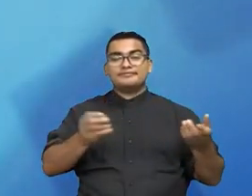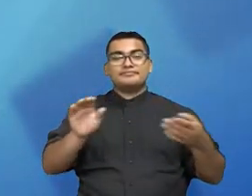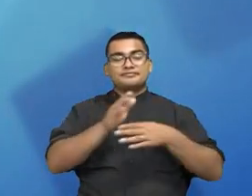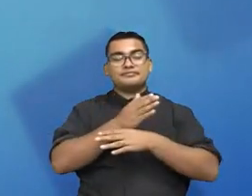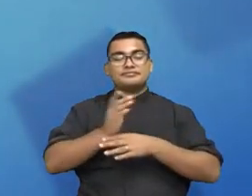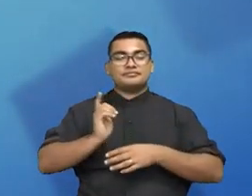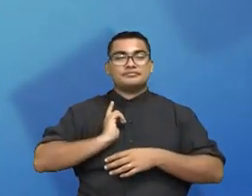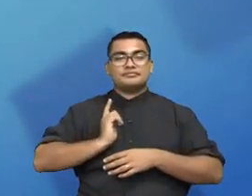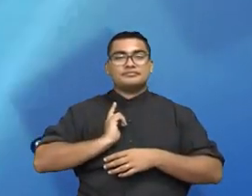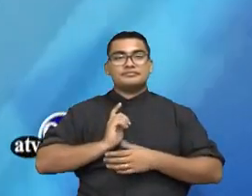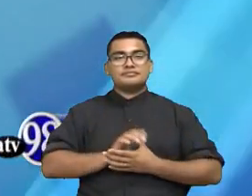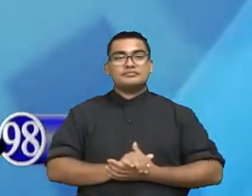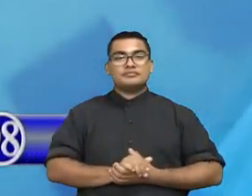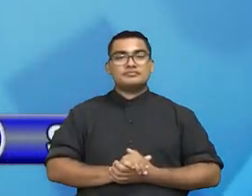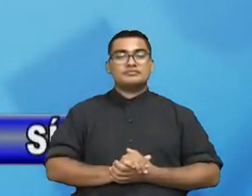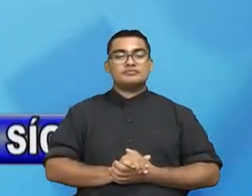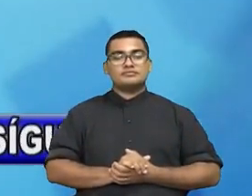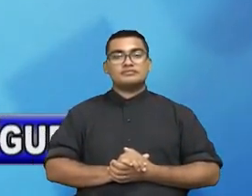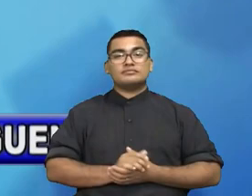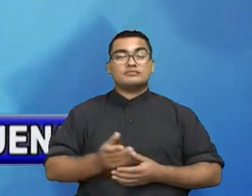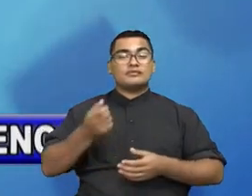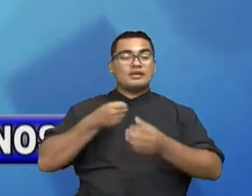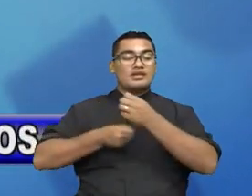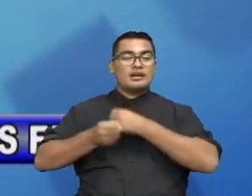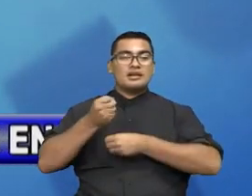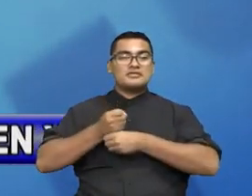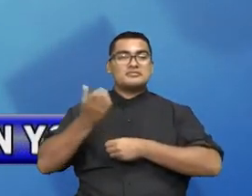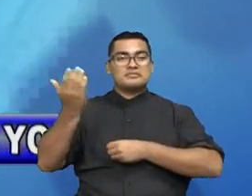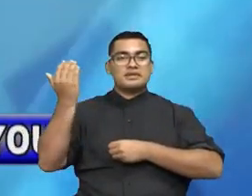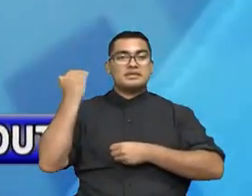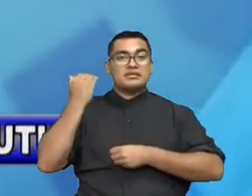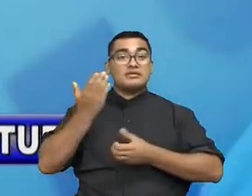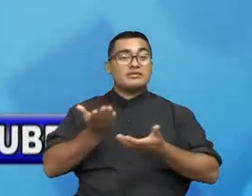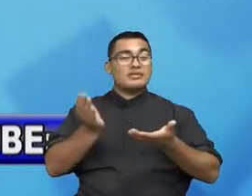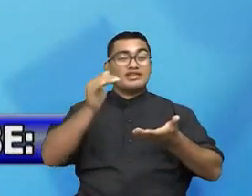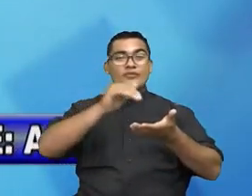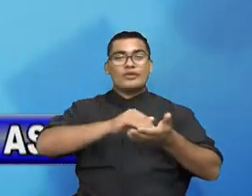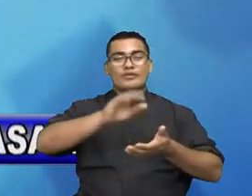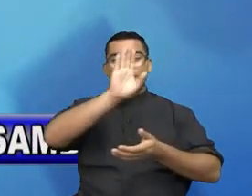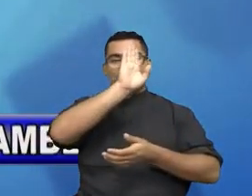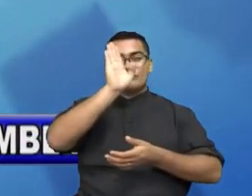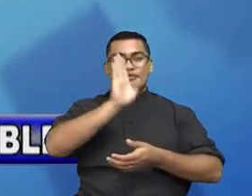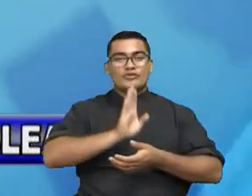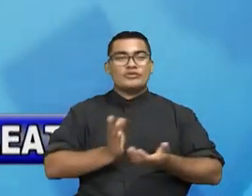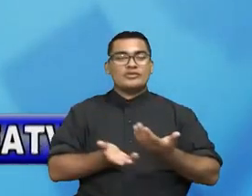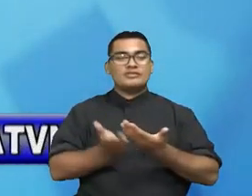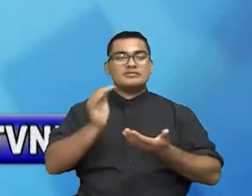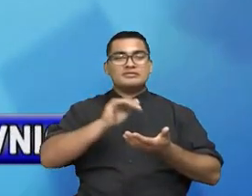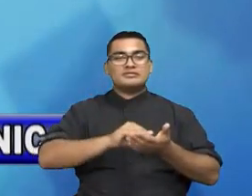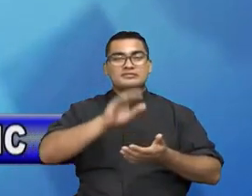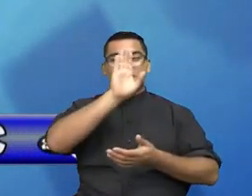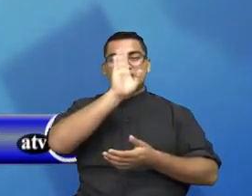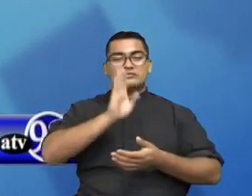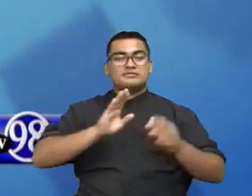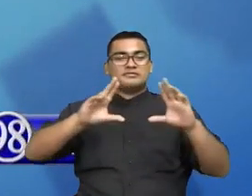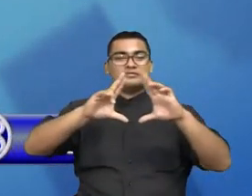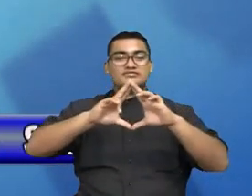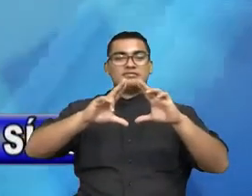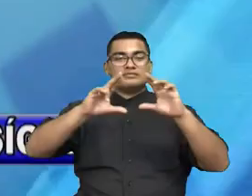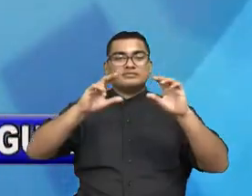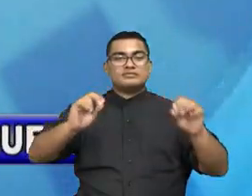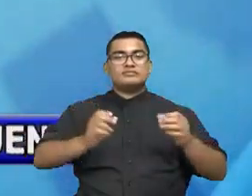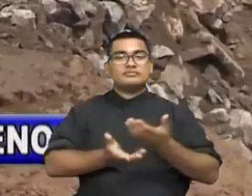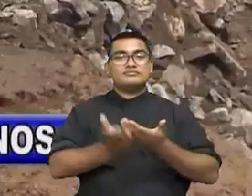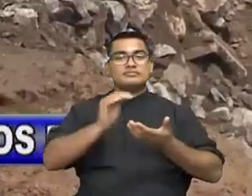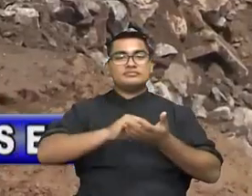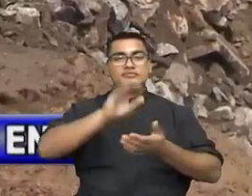que tengamos. Lo que sucedió el año pasado nunca más sucederá en nuestra Nicaragua.